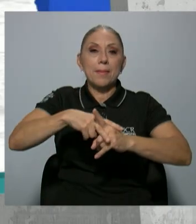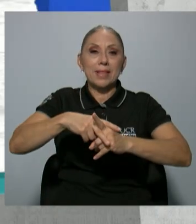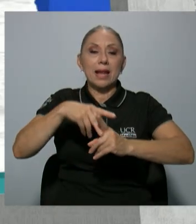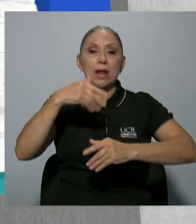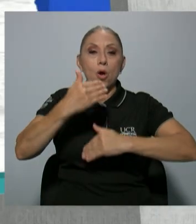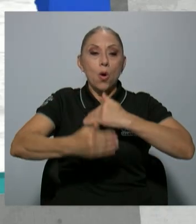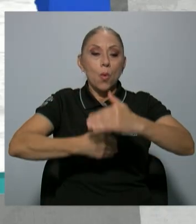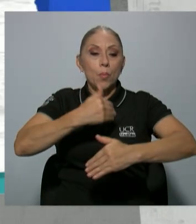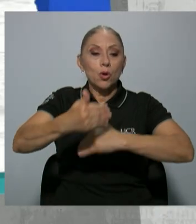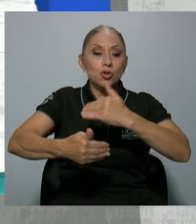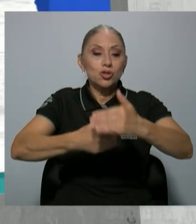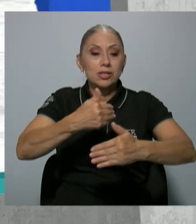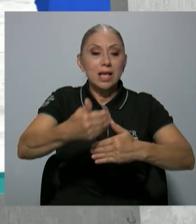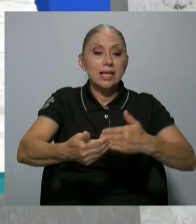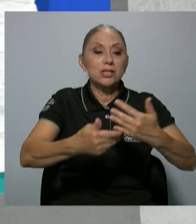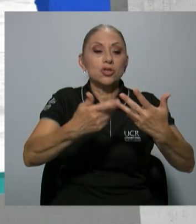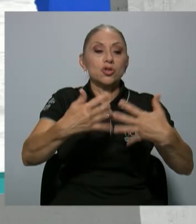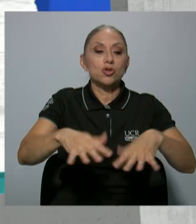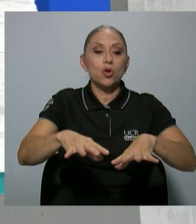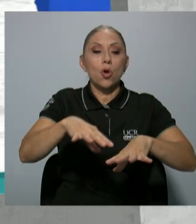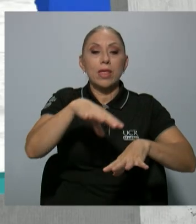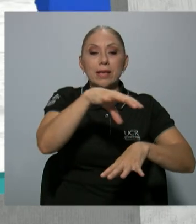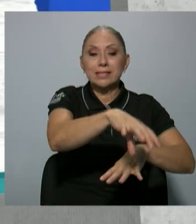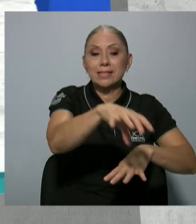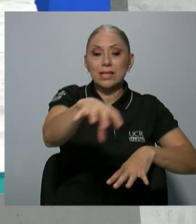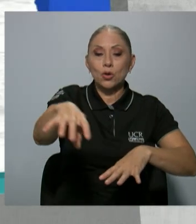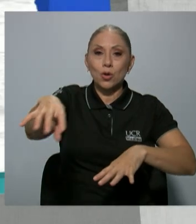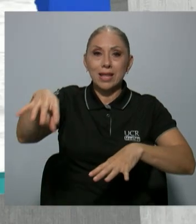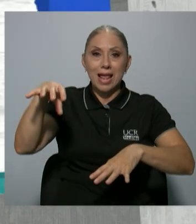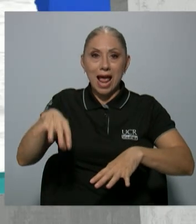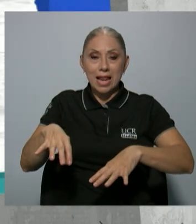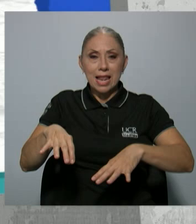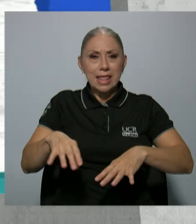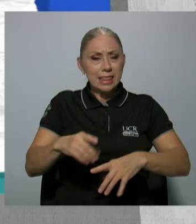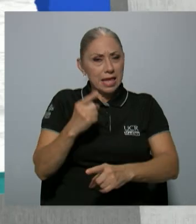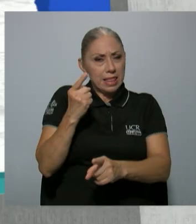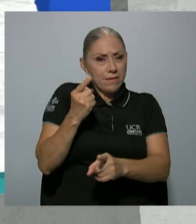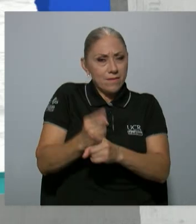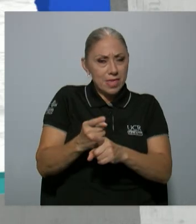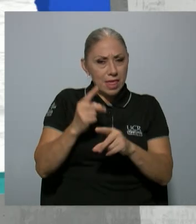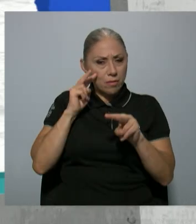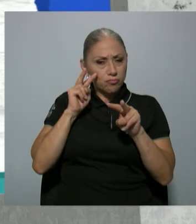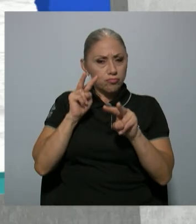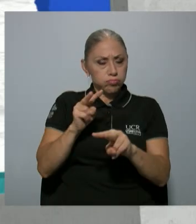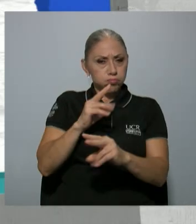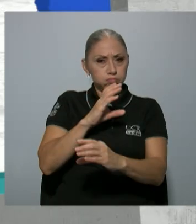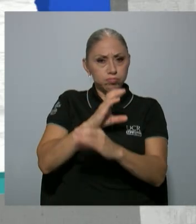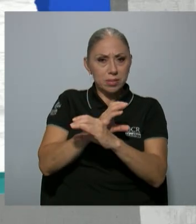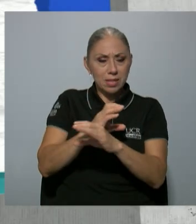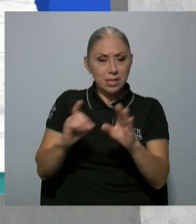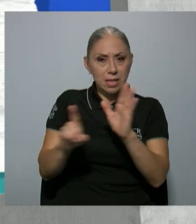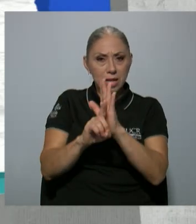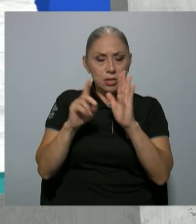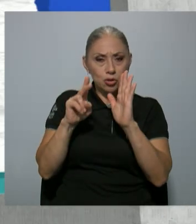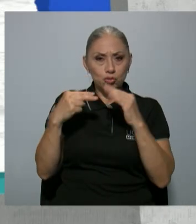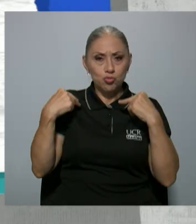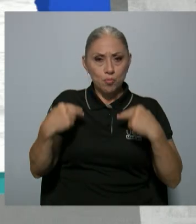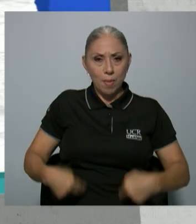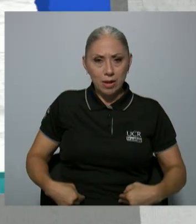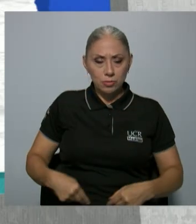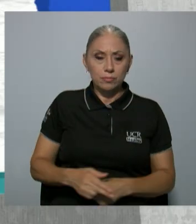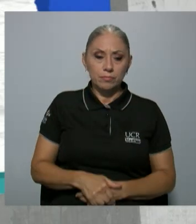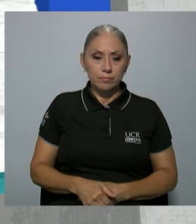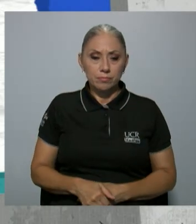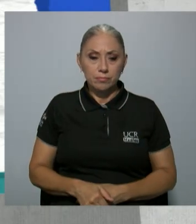un proceso sectorial de debida diligencia en derechos humanos. Lo voy a decir, debida diligencia en derechos